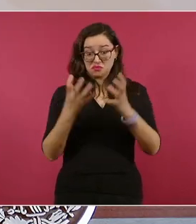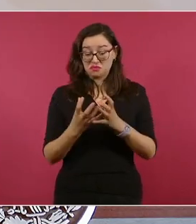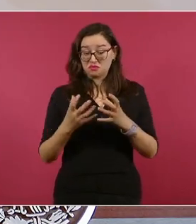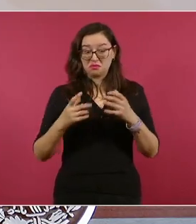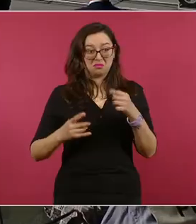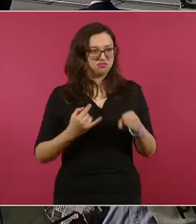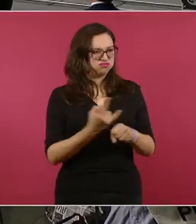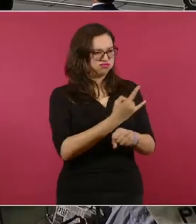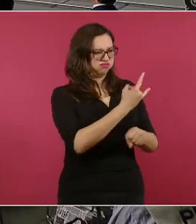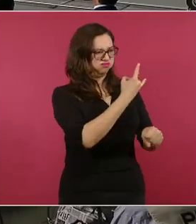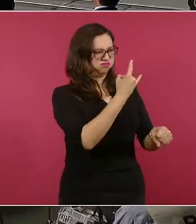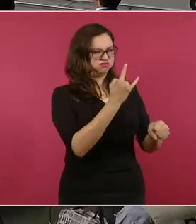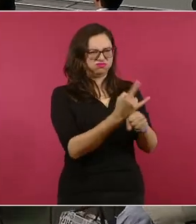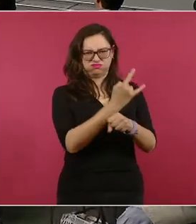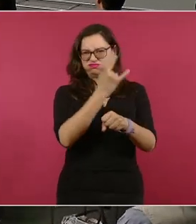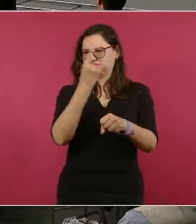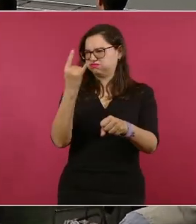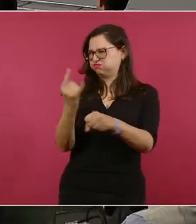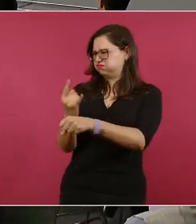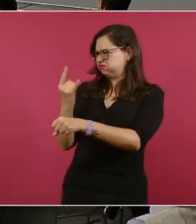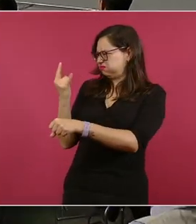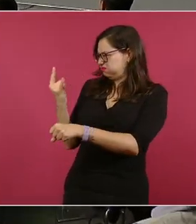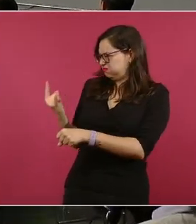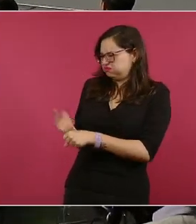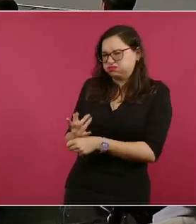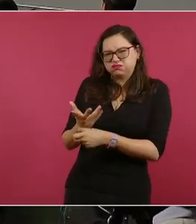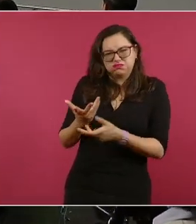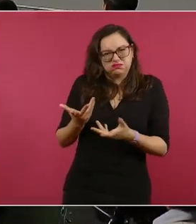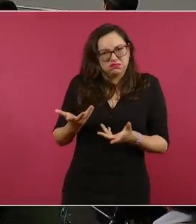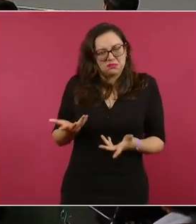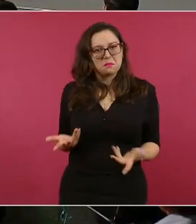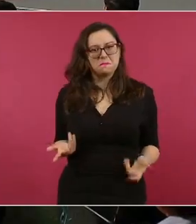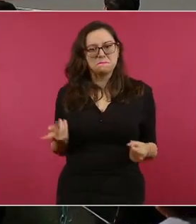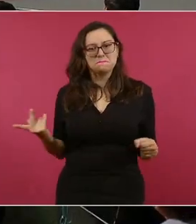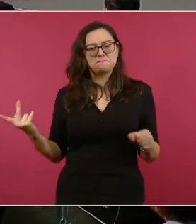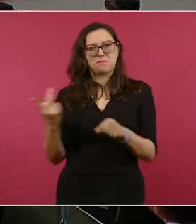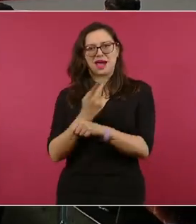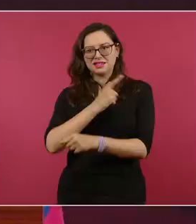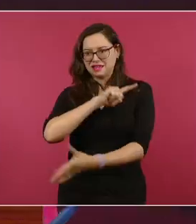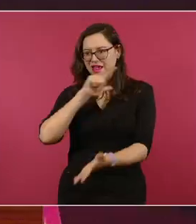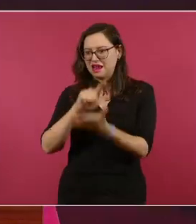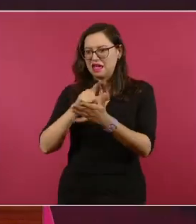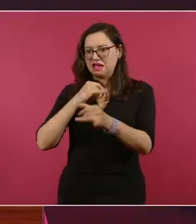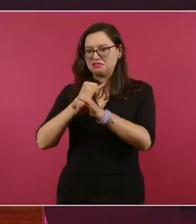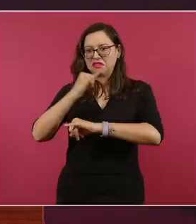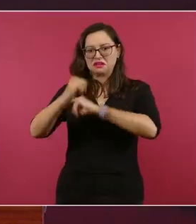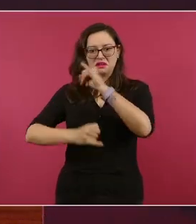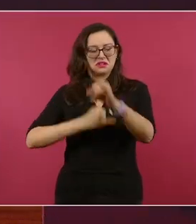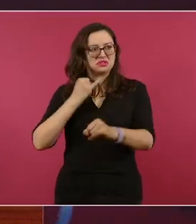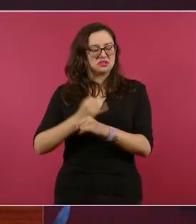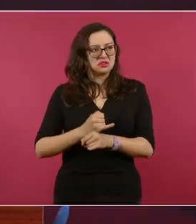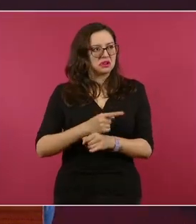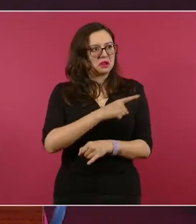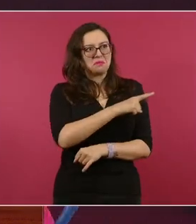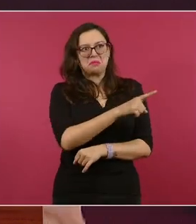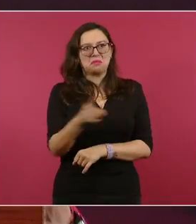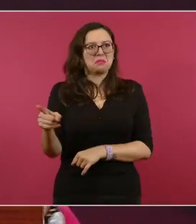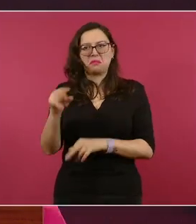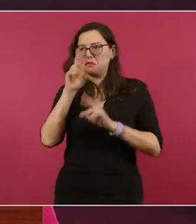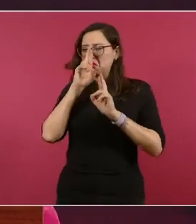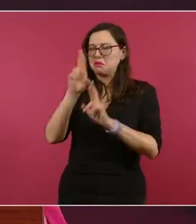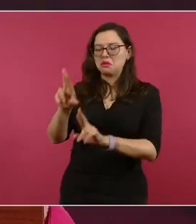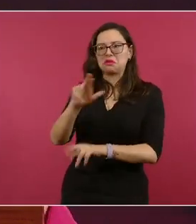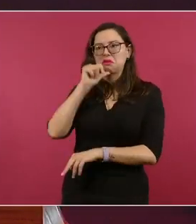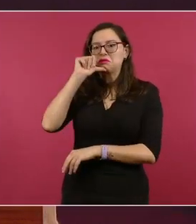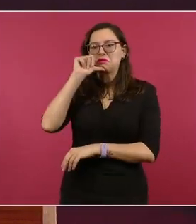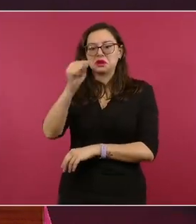no solo a los diplomáticos, a la población civil. Entonces, esto nosotros lo vemos como un evento gravísimo, pero que